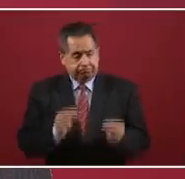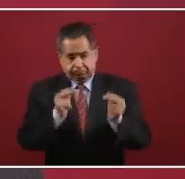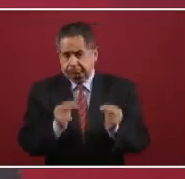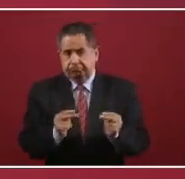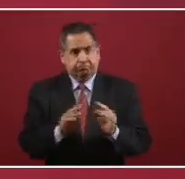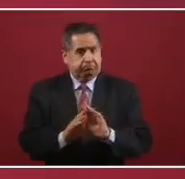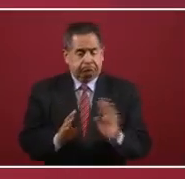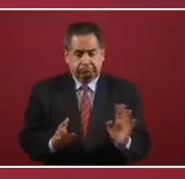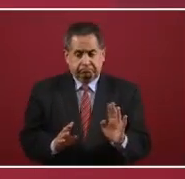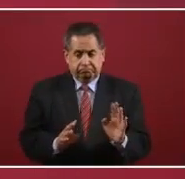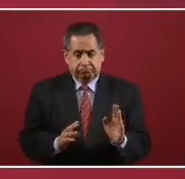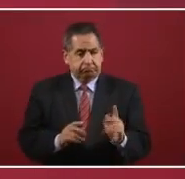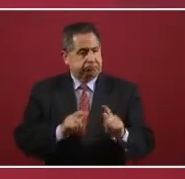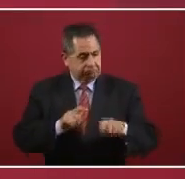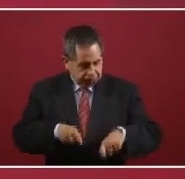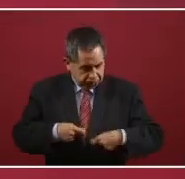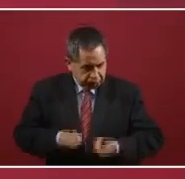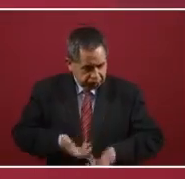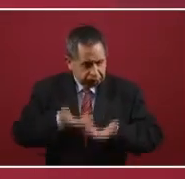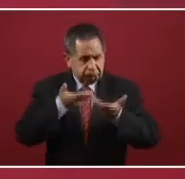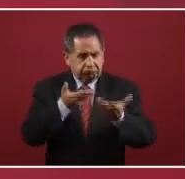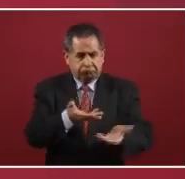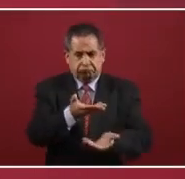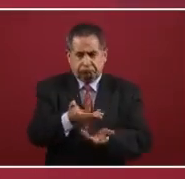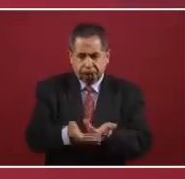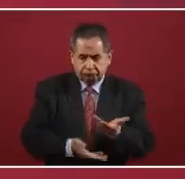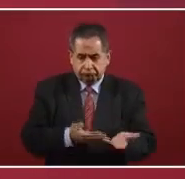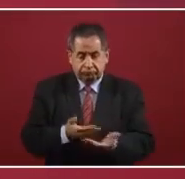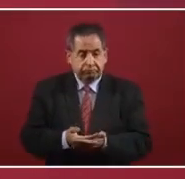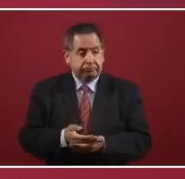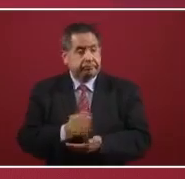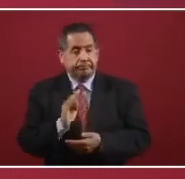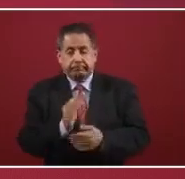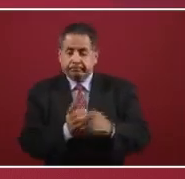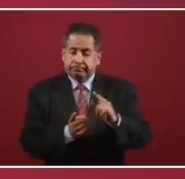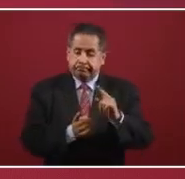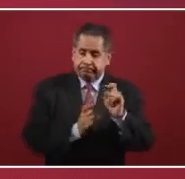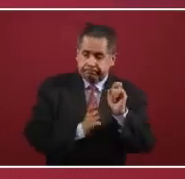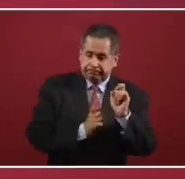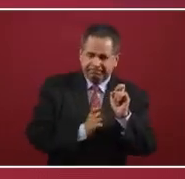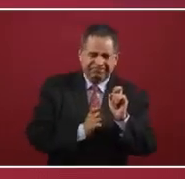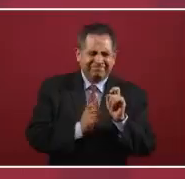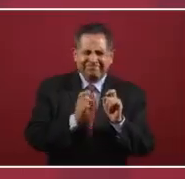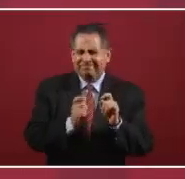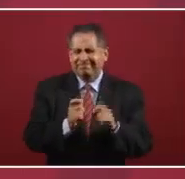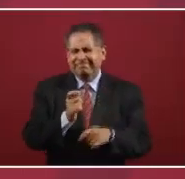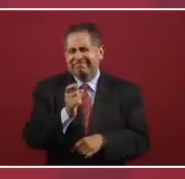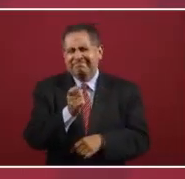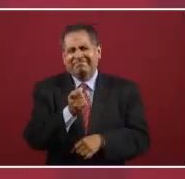es decir, para dar el servicio. Si se cobra, va a ser algo